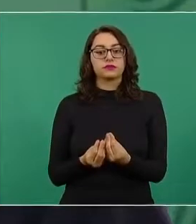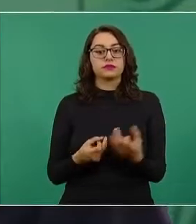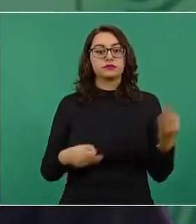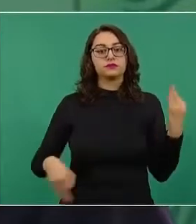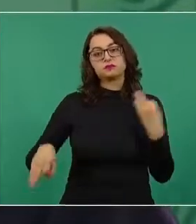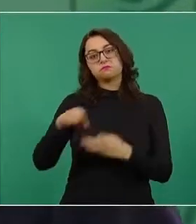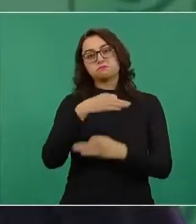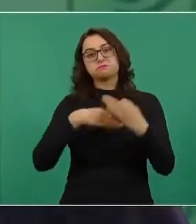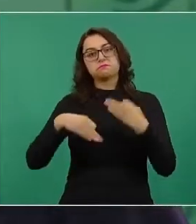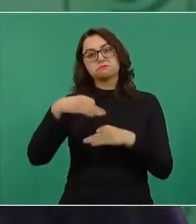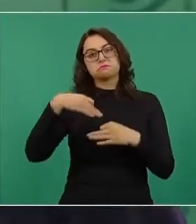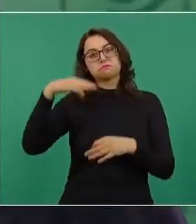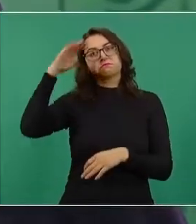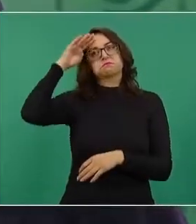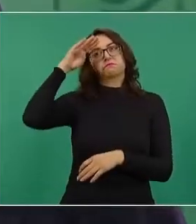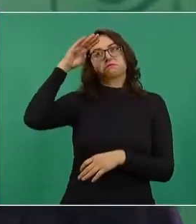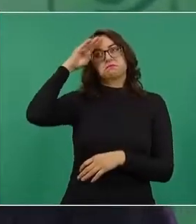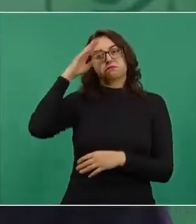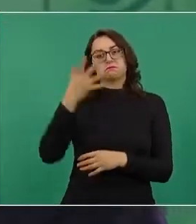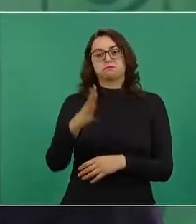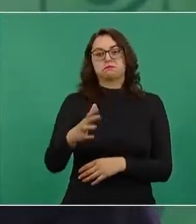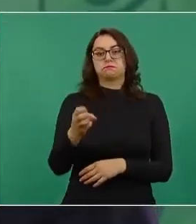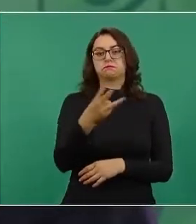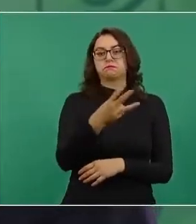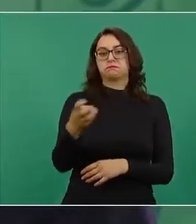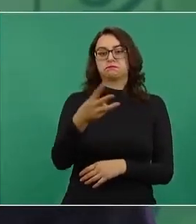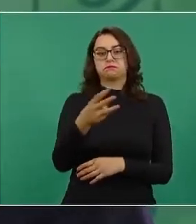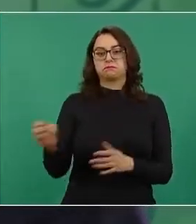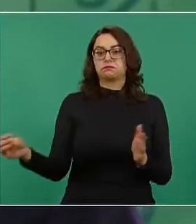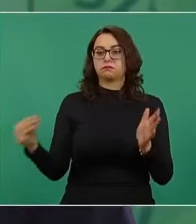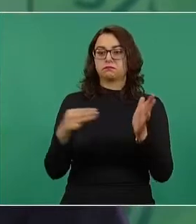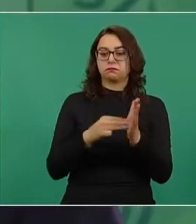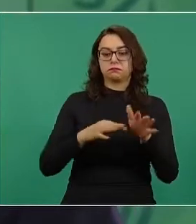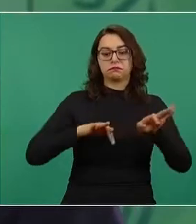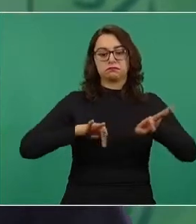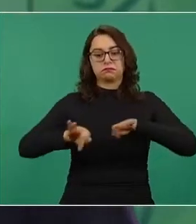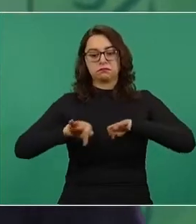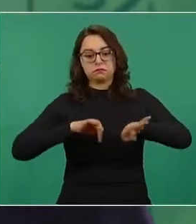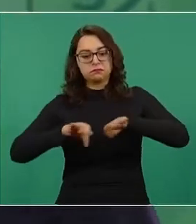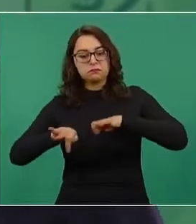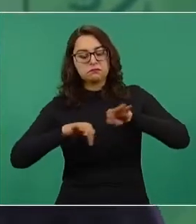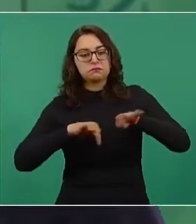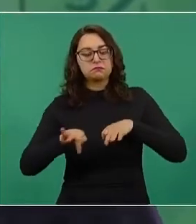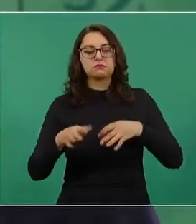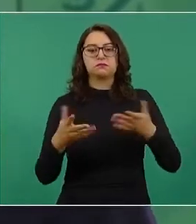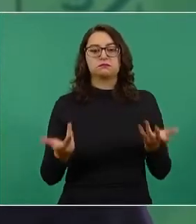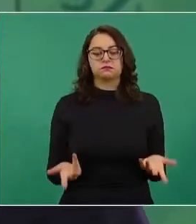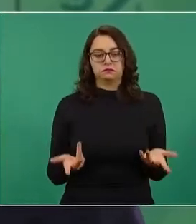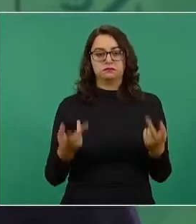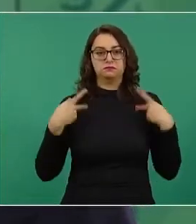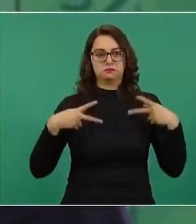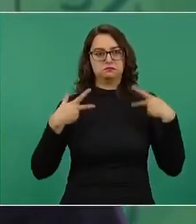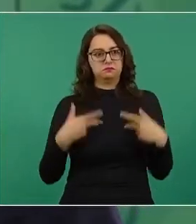de alrededor de 300,000 empleos directos e indirectos.